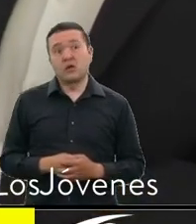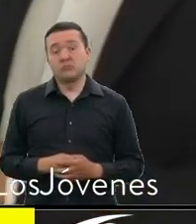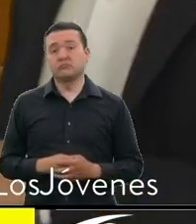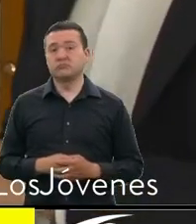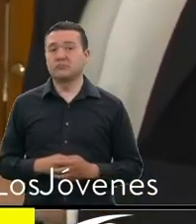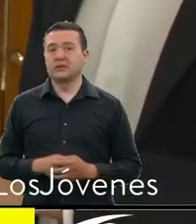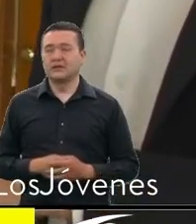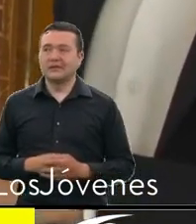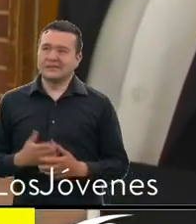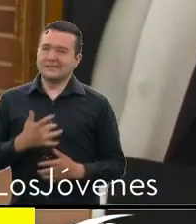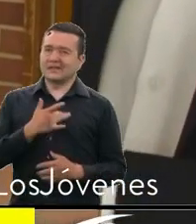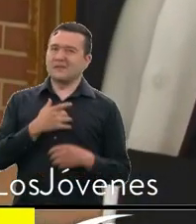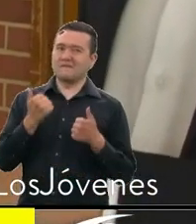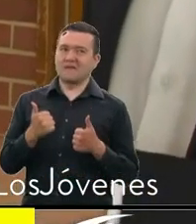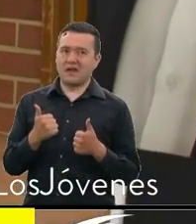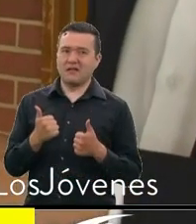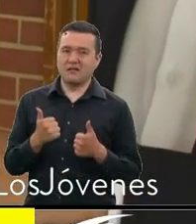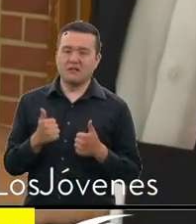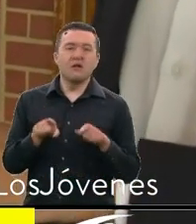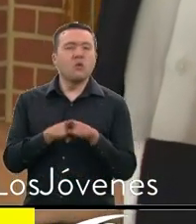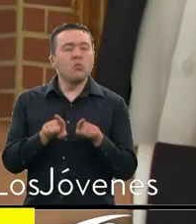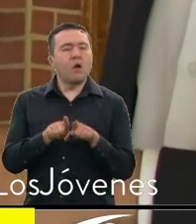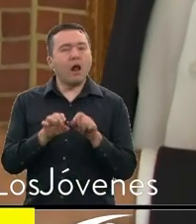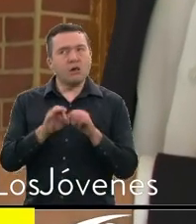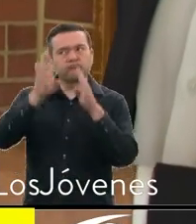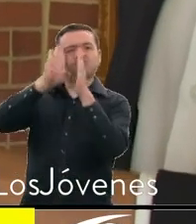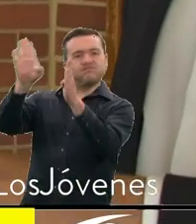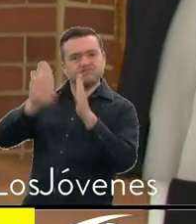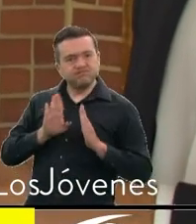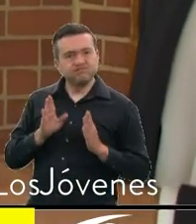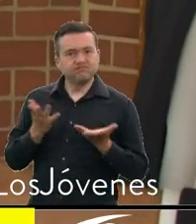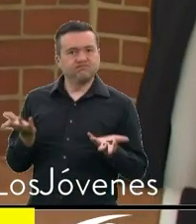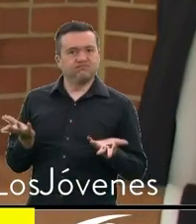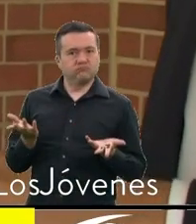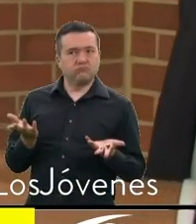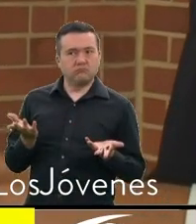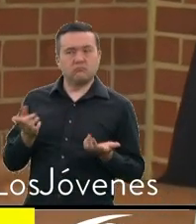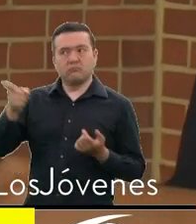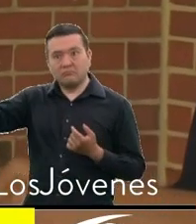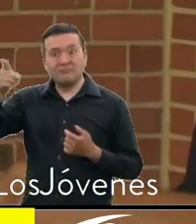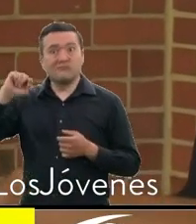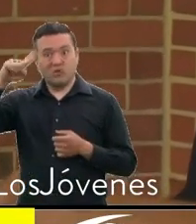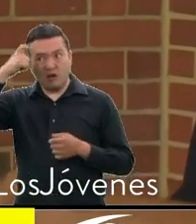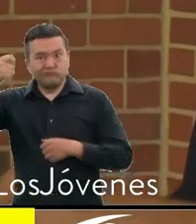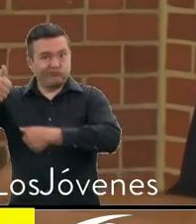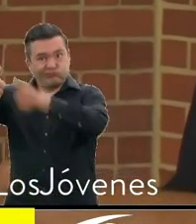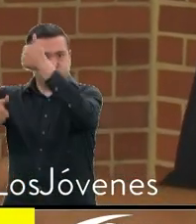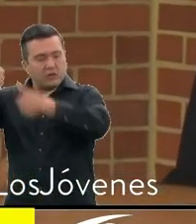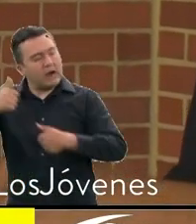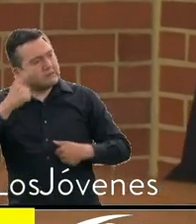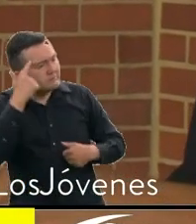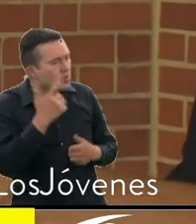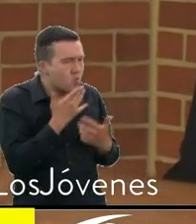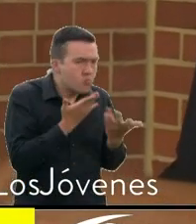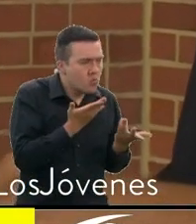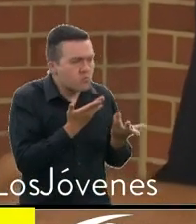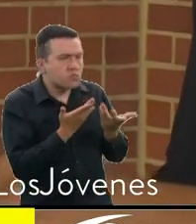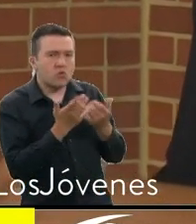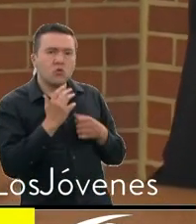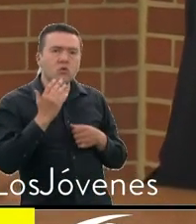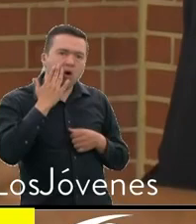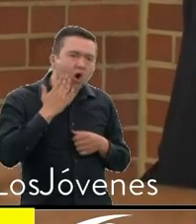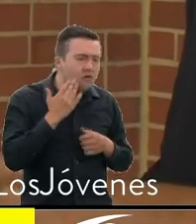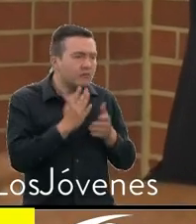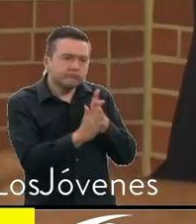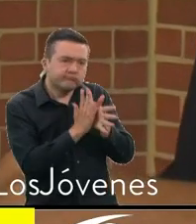nos están escuchando, están pensando en nosotros y están...